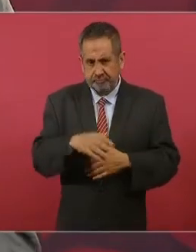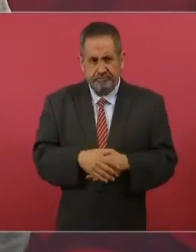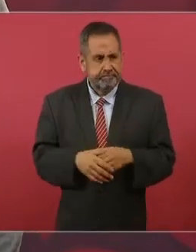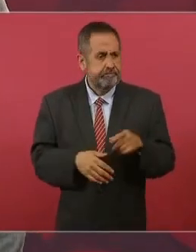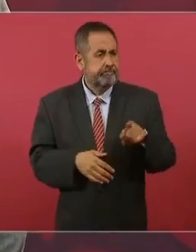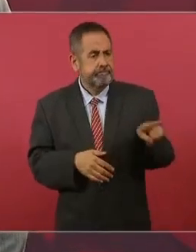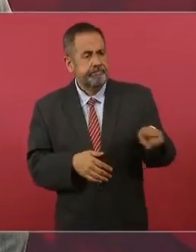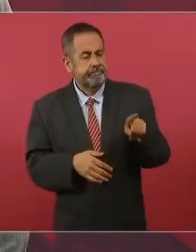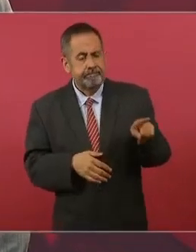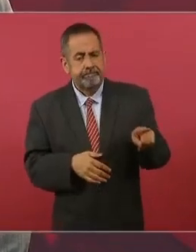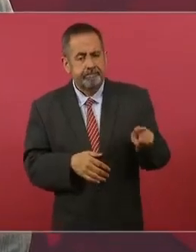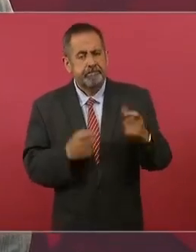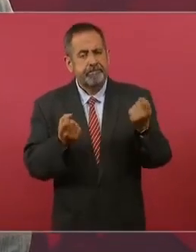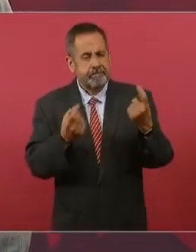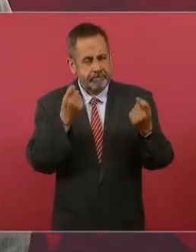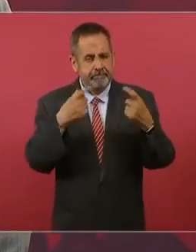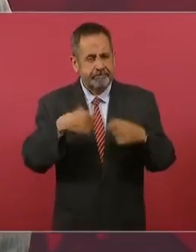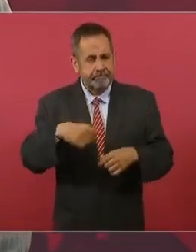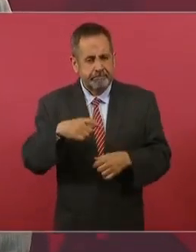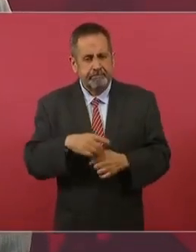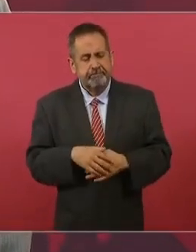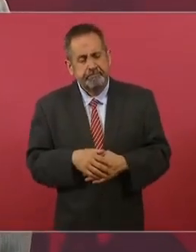entienden.